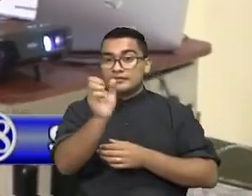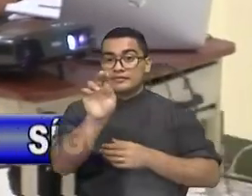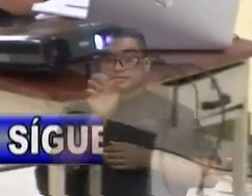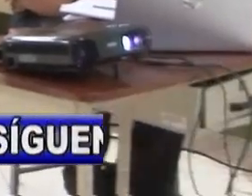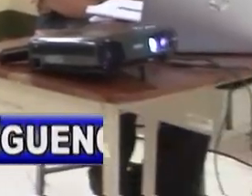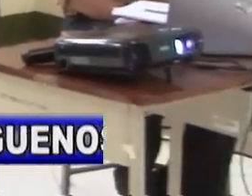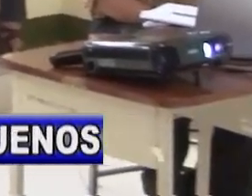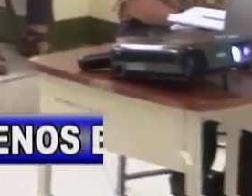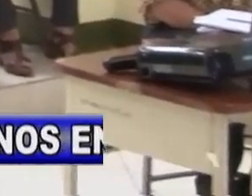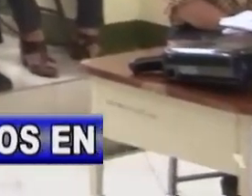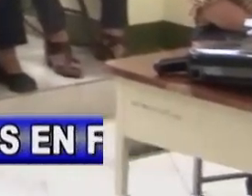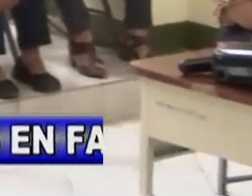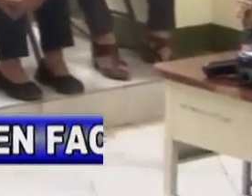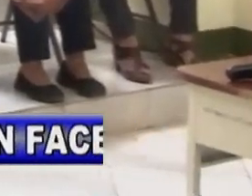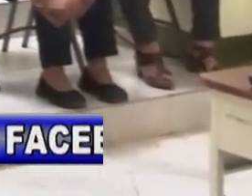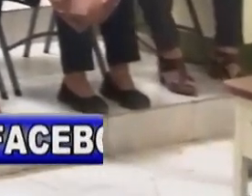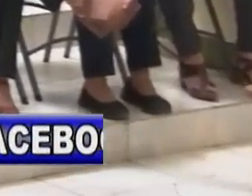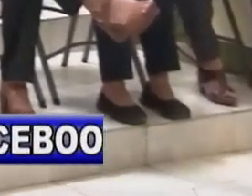Paz.